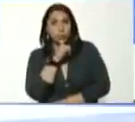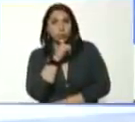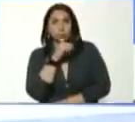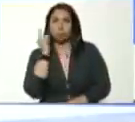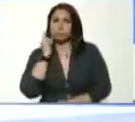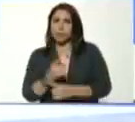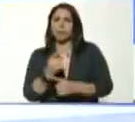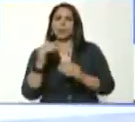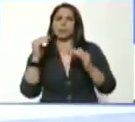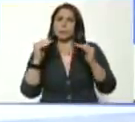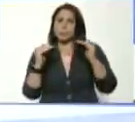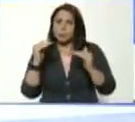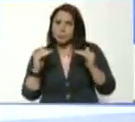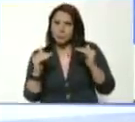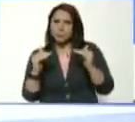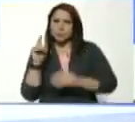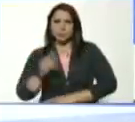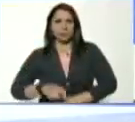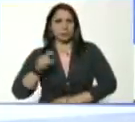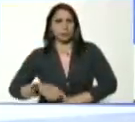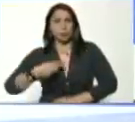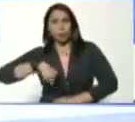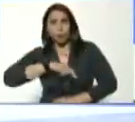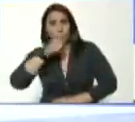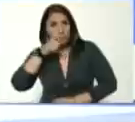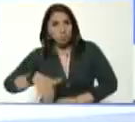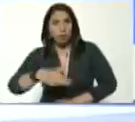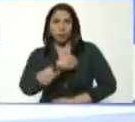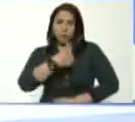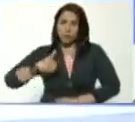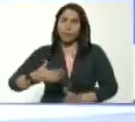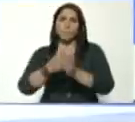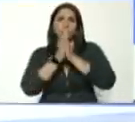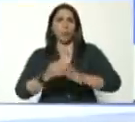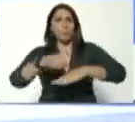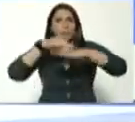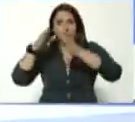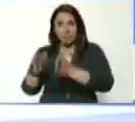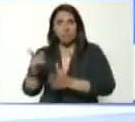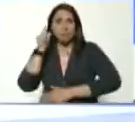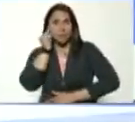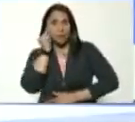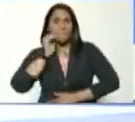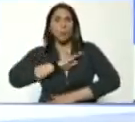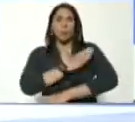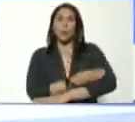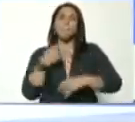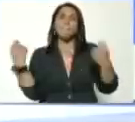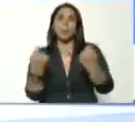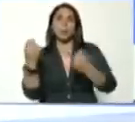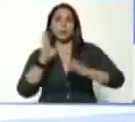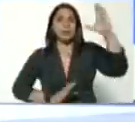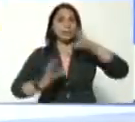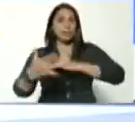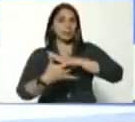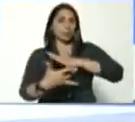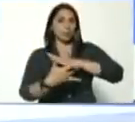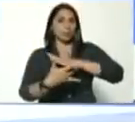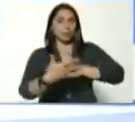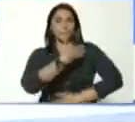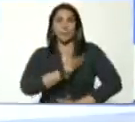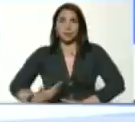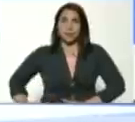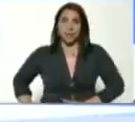equilibrada, necesaria para nuestro pueblo. Yo quisiera que la ministra del Poder Popular para Ciencia y Tecnología,